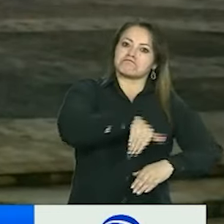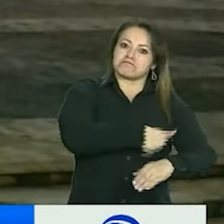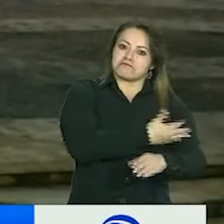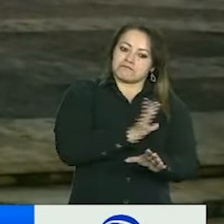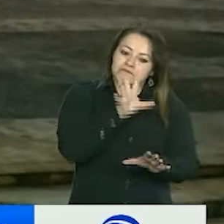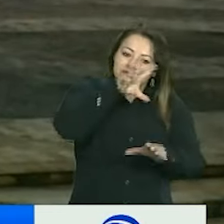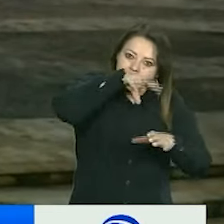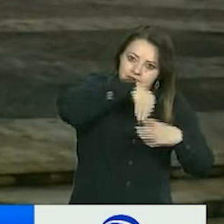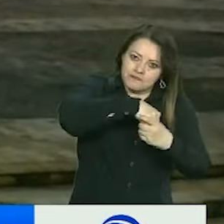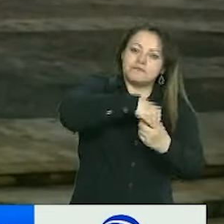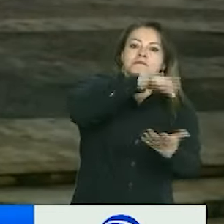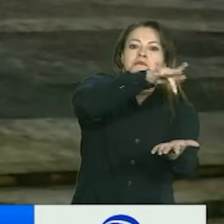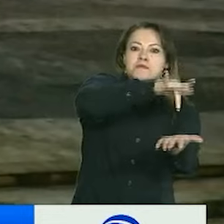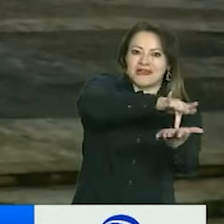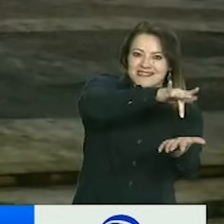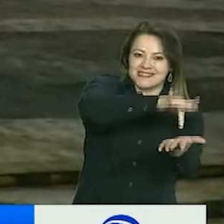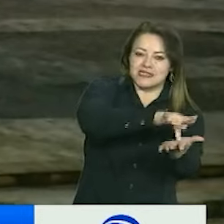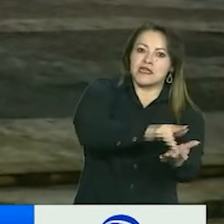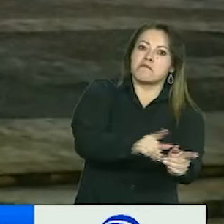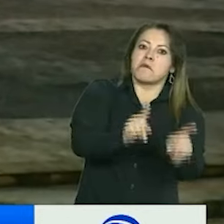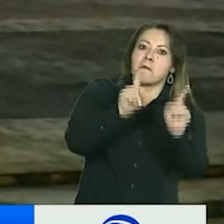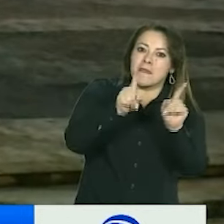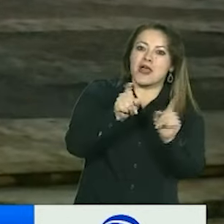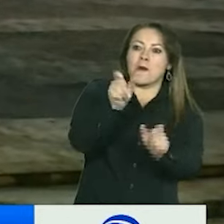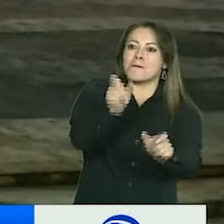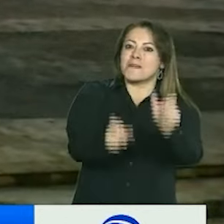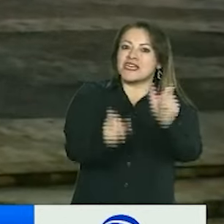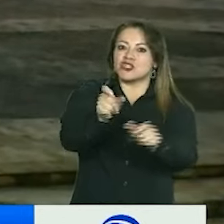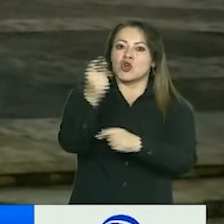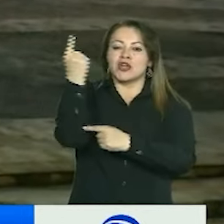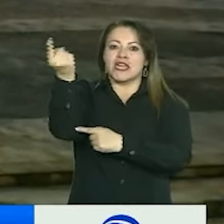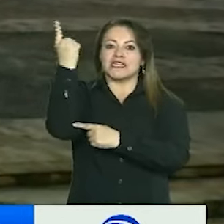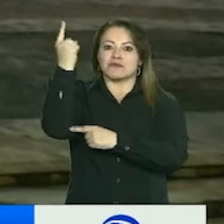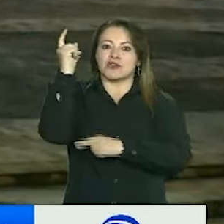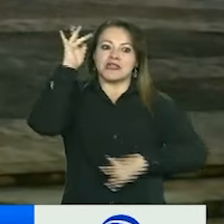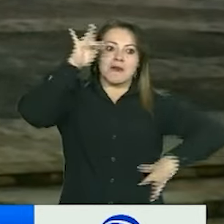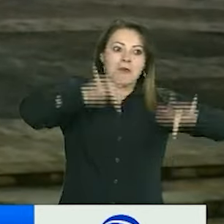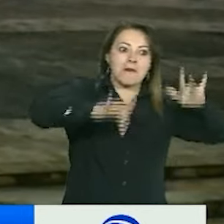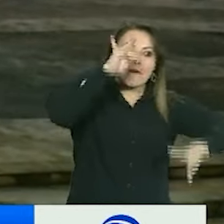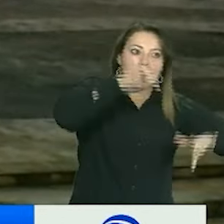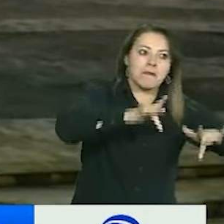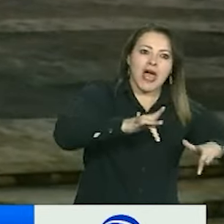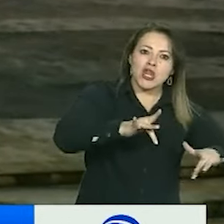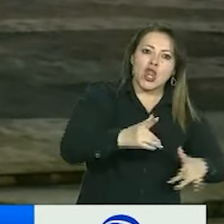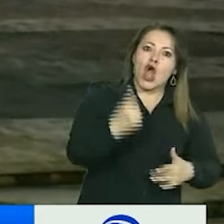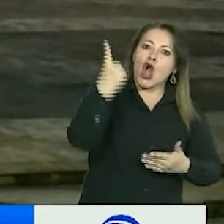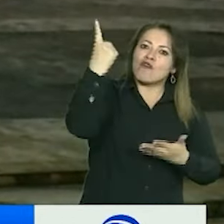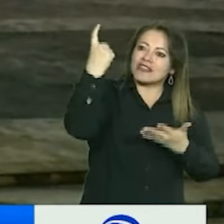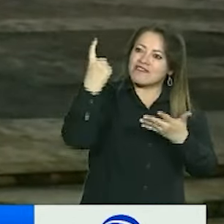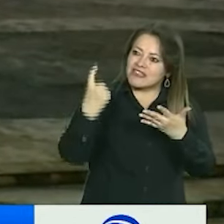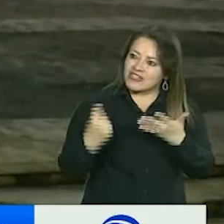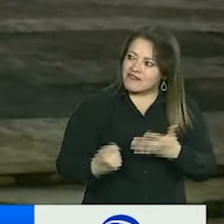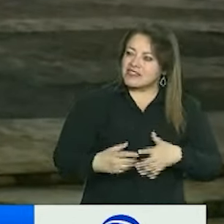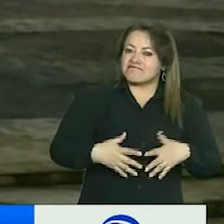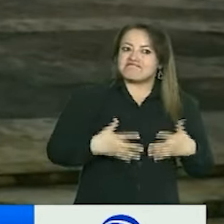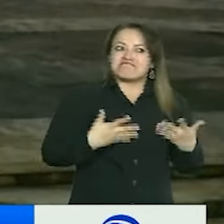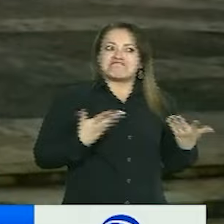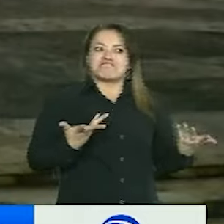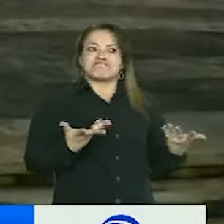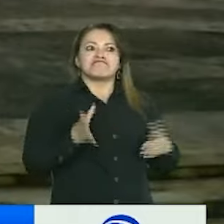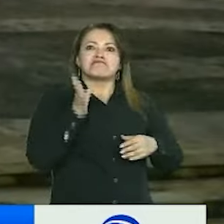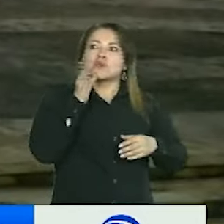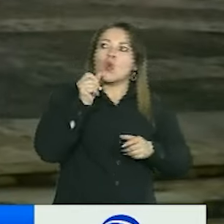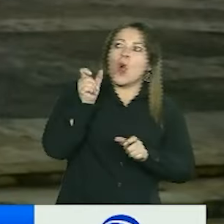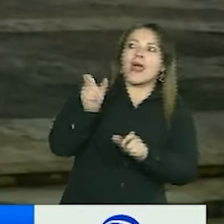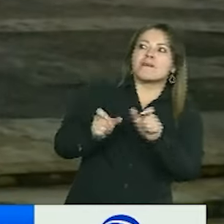Interior, Luis Fernando Velasco, no fue posible que los congresistas llegaran al recinto para hacer el quórum que permitiera avanzar con